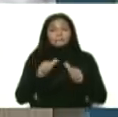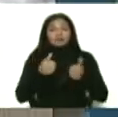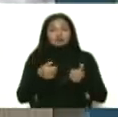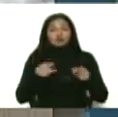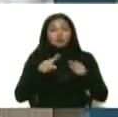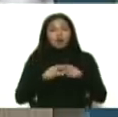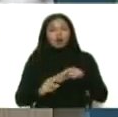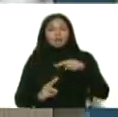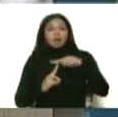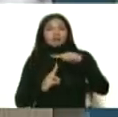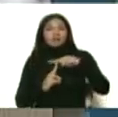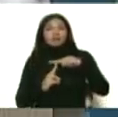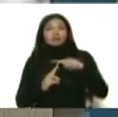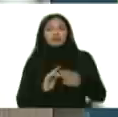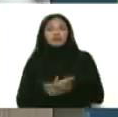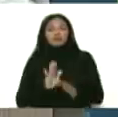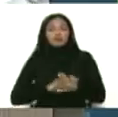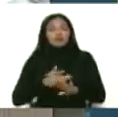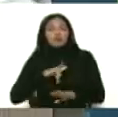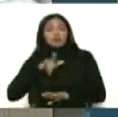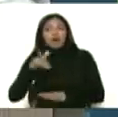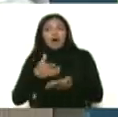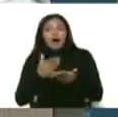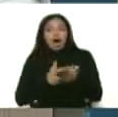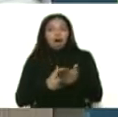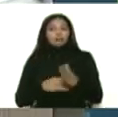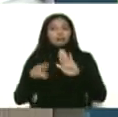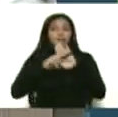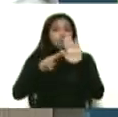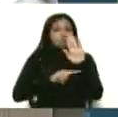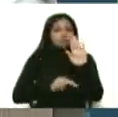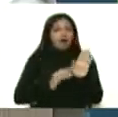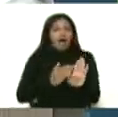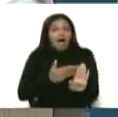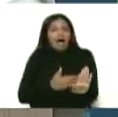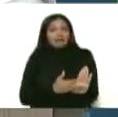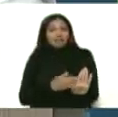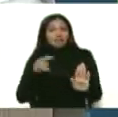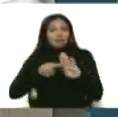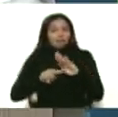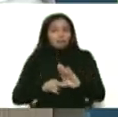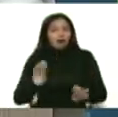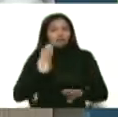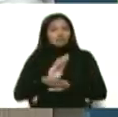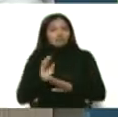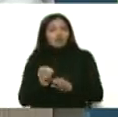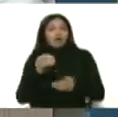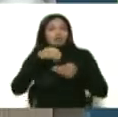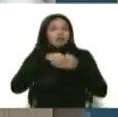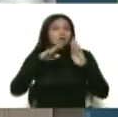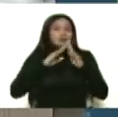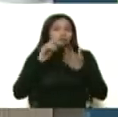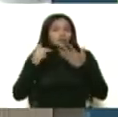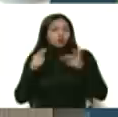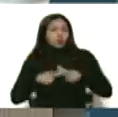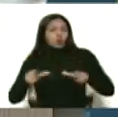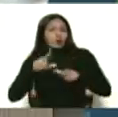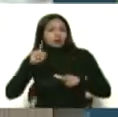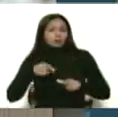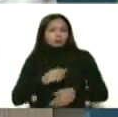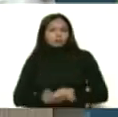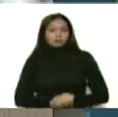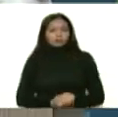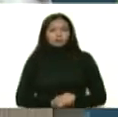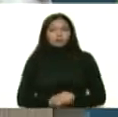Táchira. Por haber sido viajera, esto fue antes de que se tomaran las medidas que se tomaron del toque de queda en San Antonio y en Ureña y